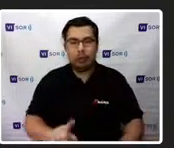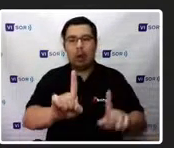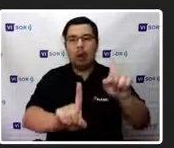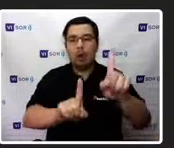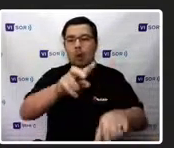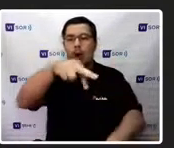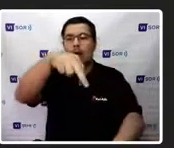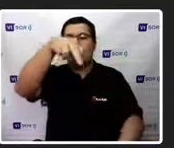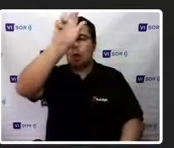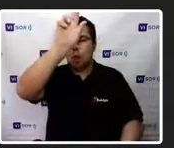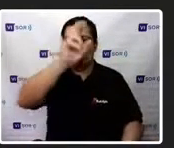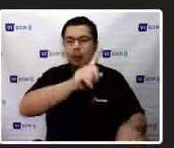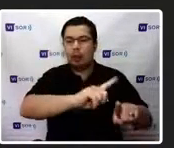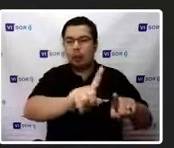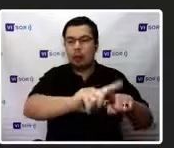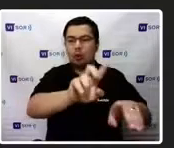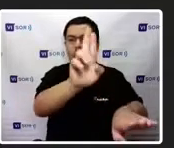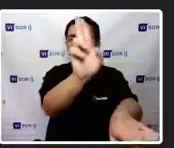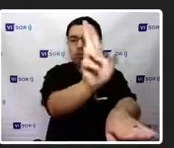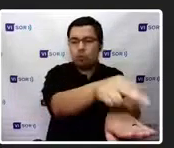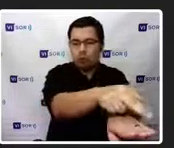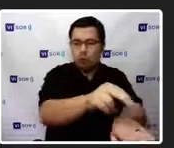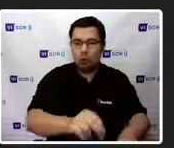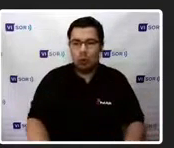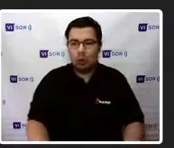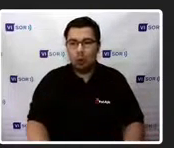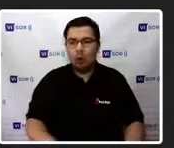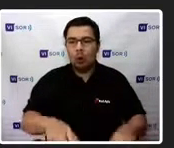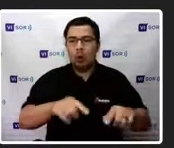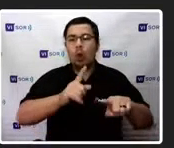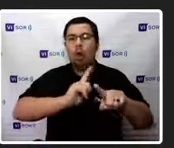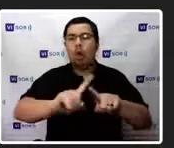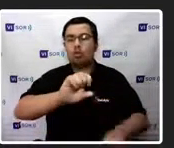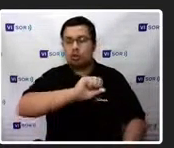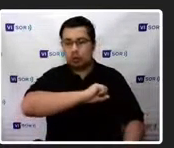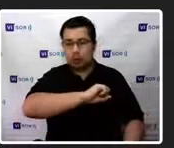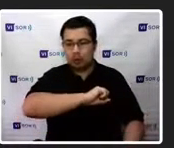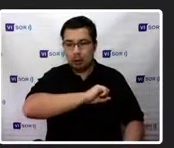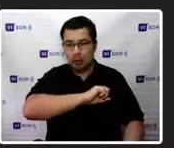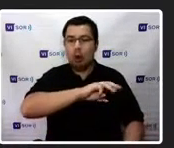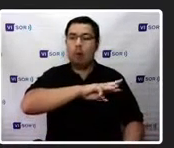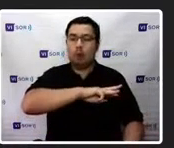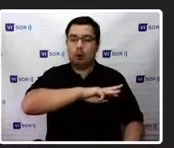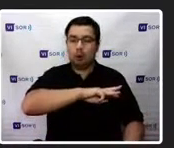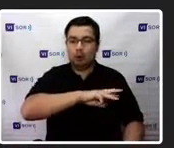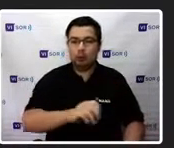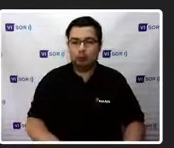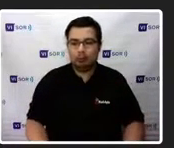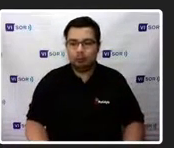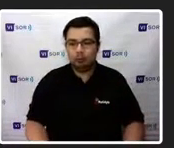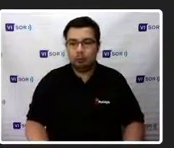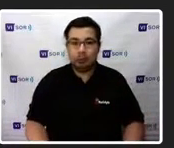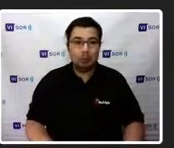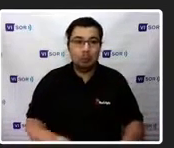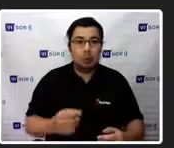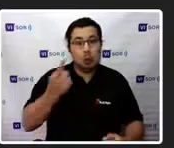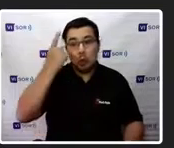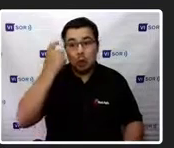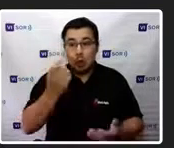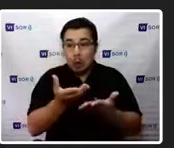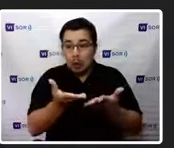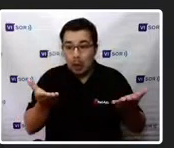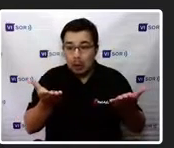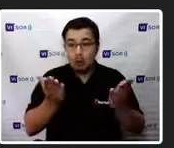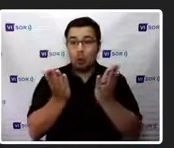metropolitana, otras en el sur de Chile. Y esto es una de las cosas, yo creo que a los estudiantes más les gusta, ¿ya? Porque efectivamente no es